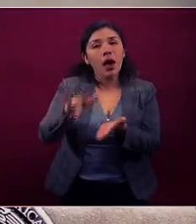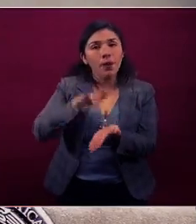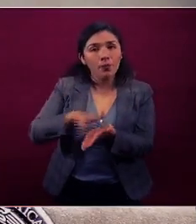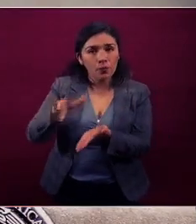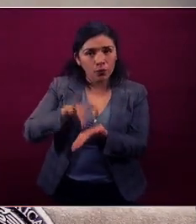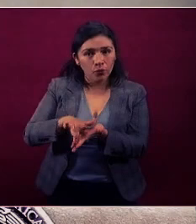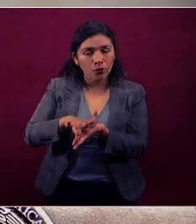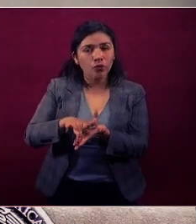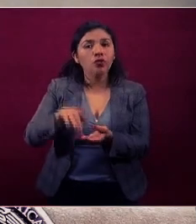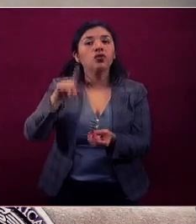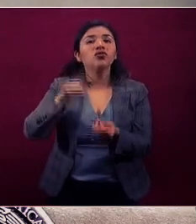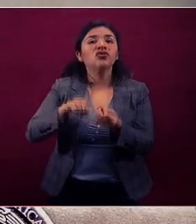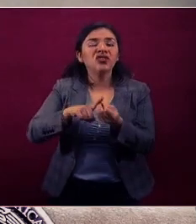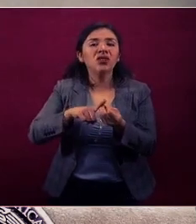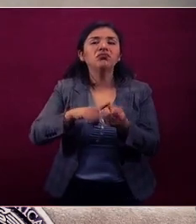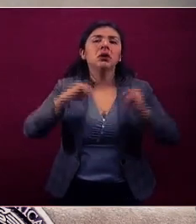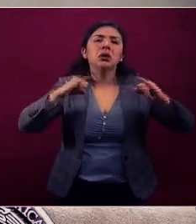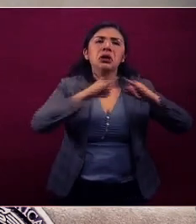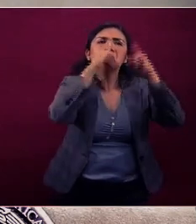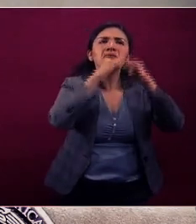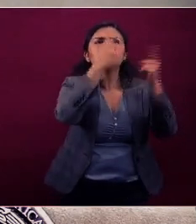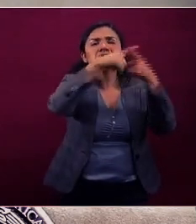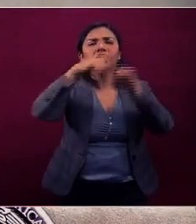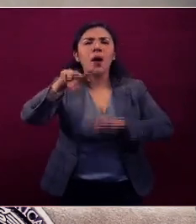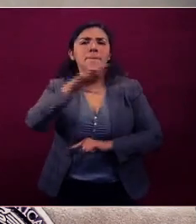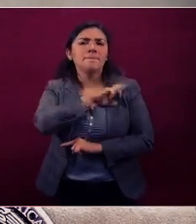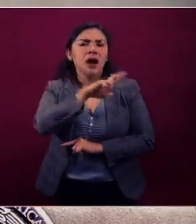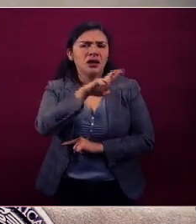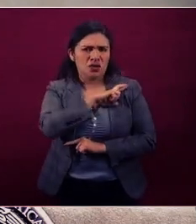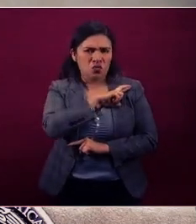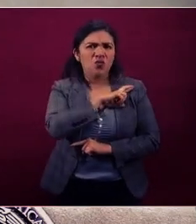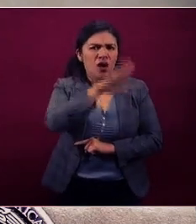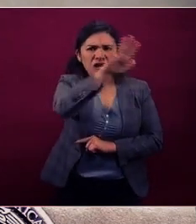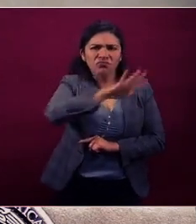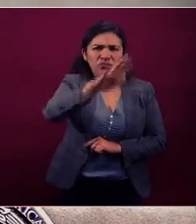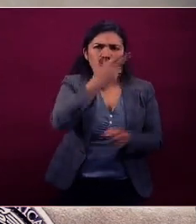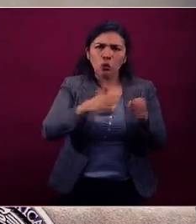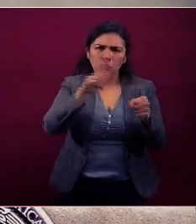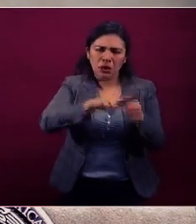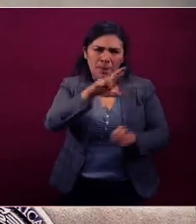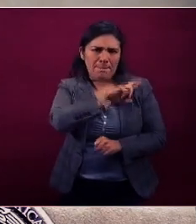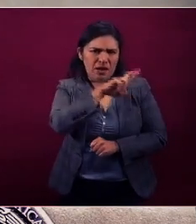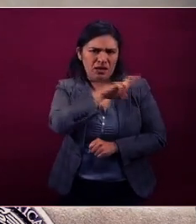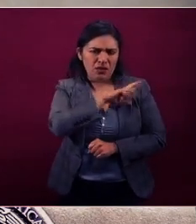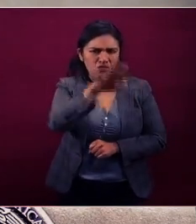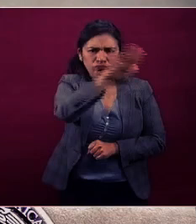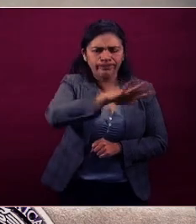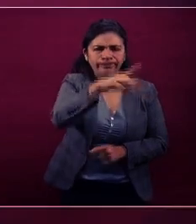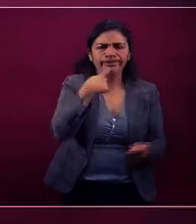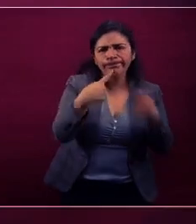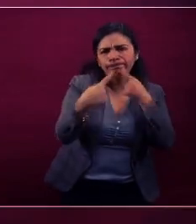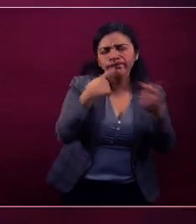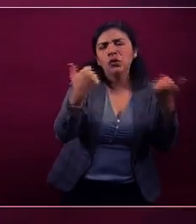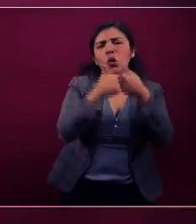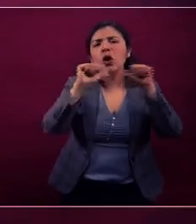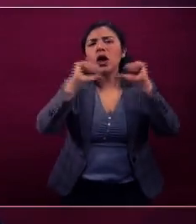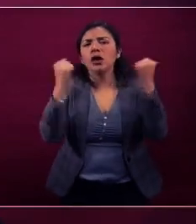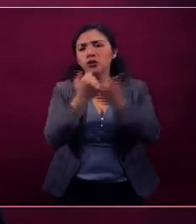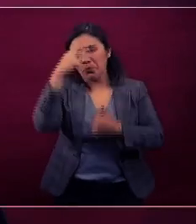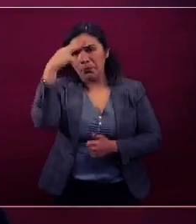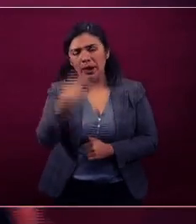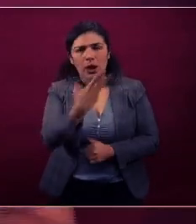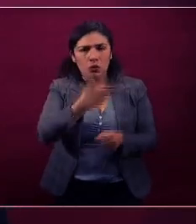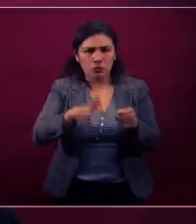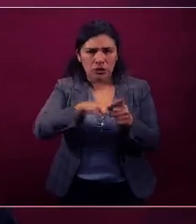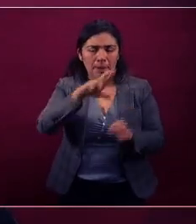por parte de instituciones privadas, el Consorcio Mexicano de Hospitales Privados y la Asociación Mexicana de Hospitales